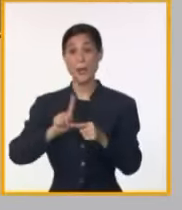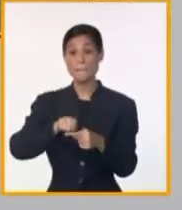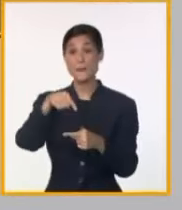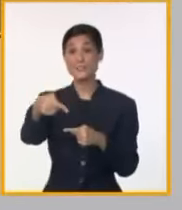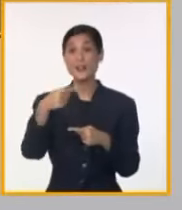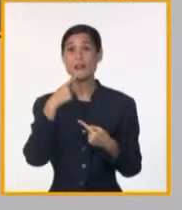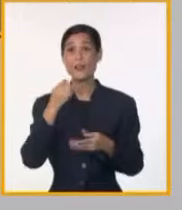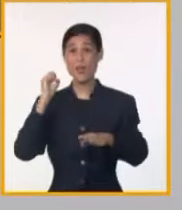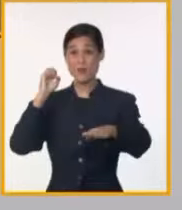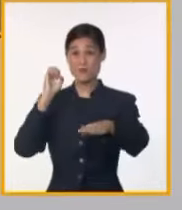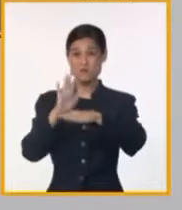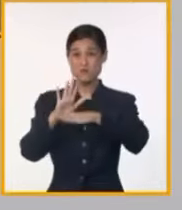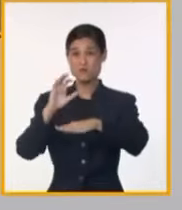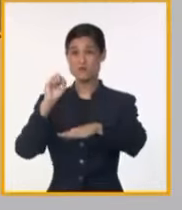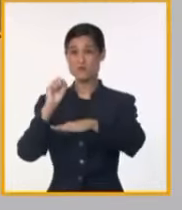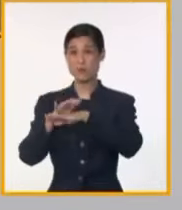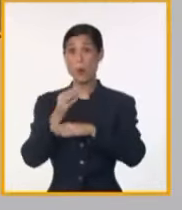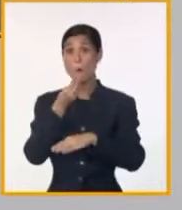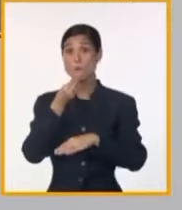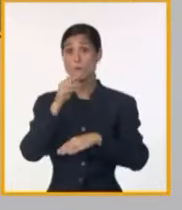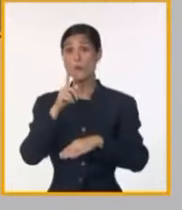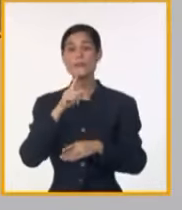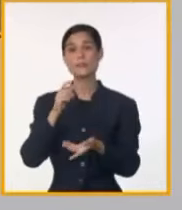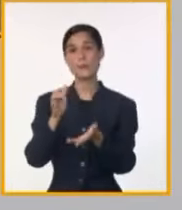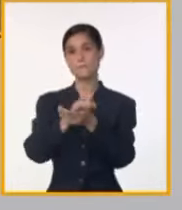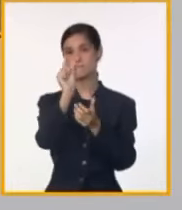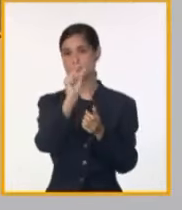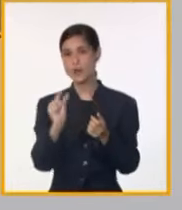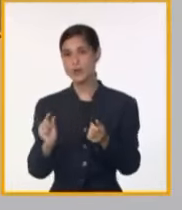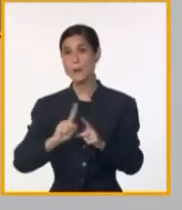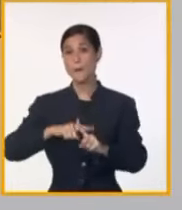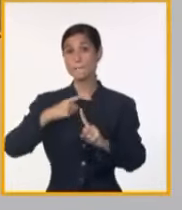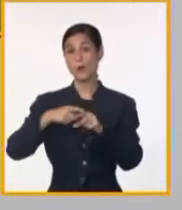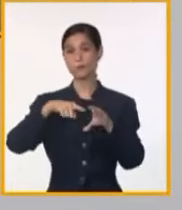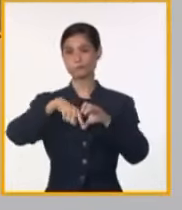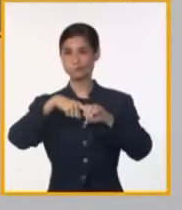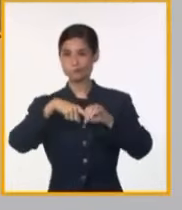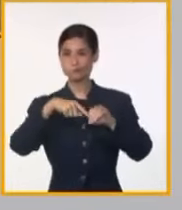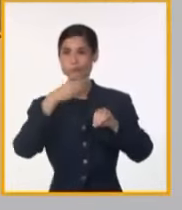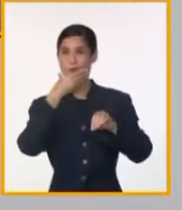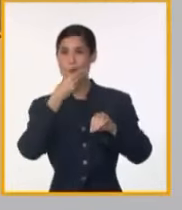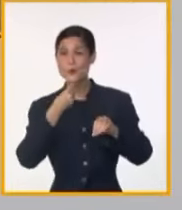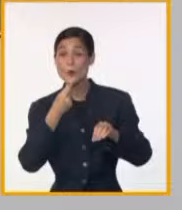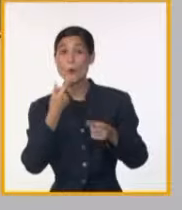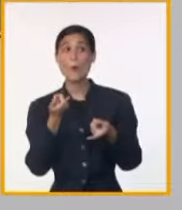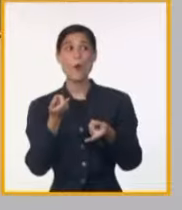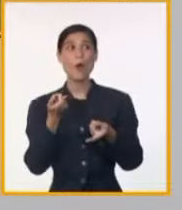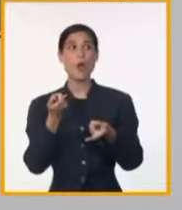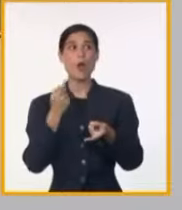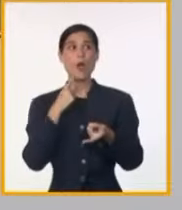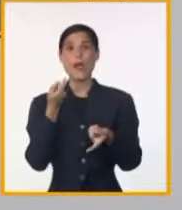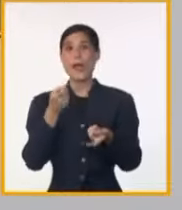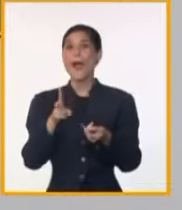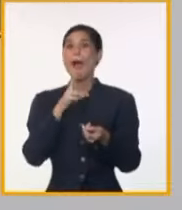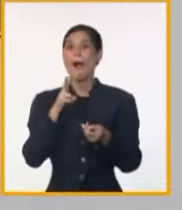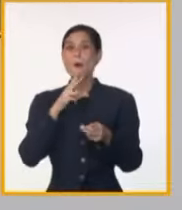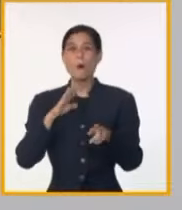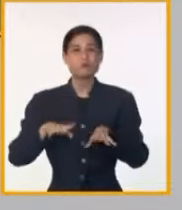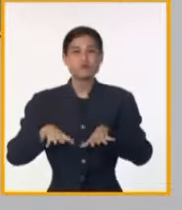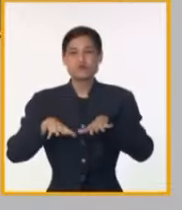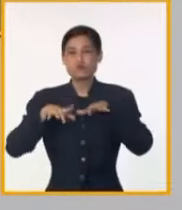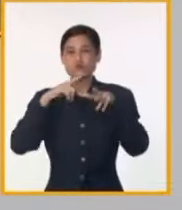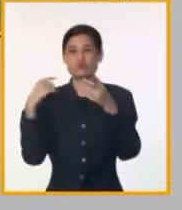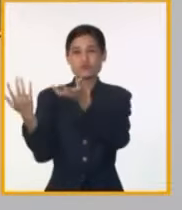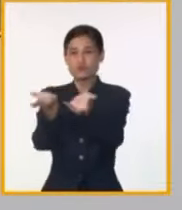desde Pinal del río hasta mayabeque incluyendo Endo la isla de la juventud y las marejadas e inundaciones costeras que dejará Hilton